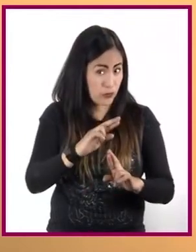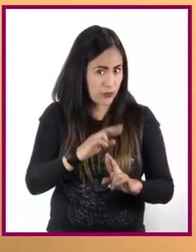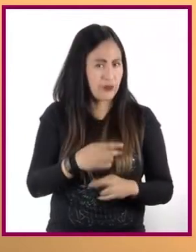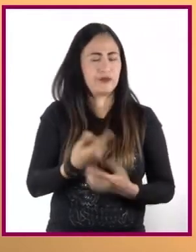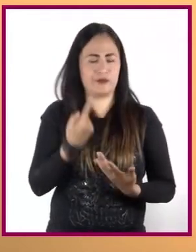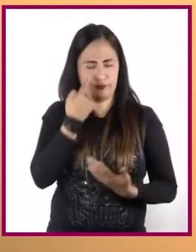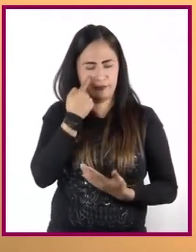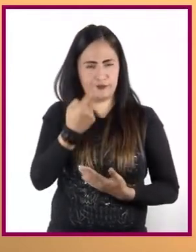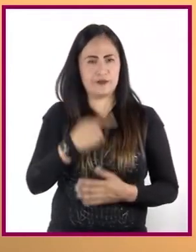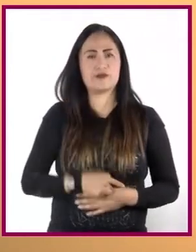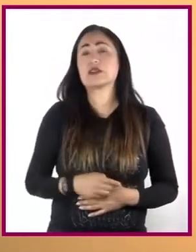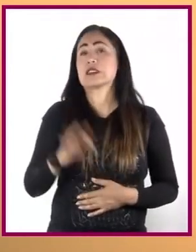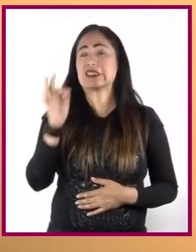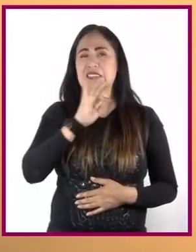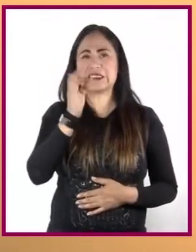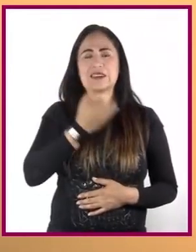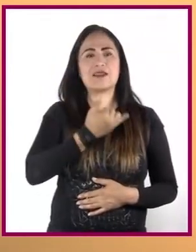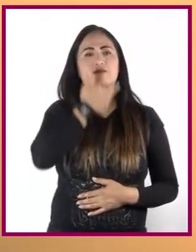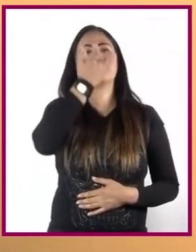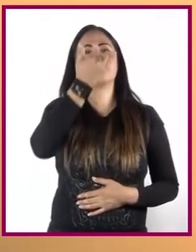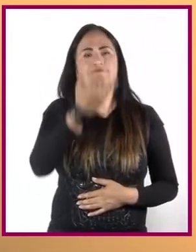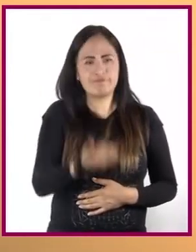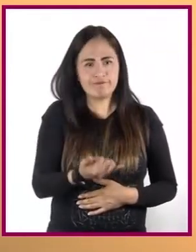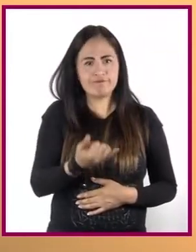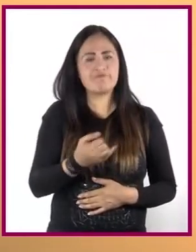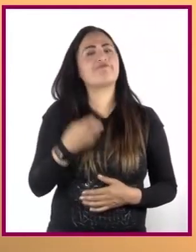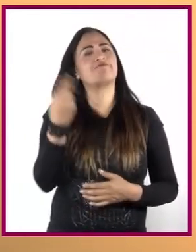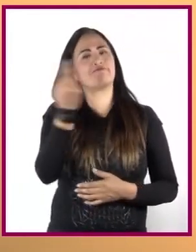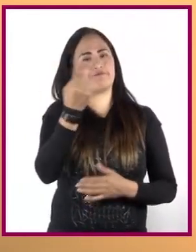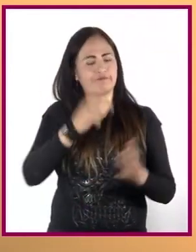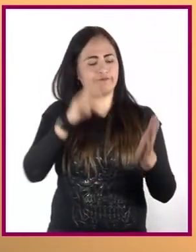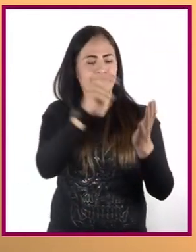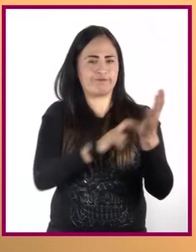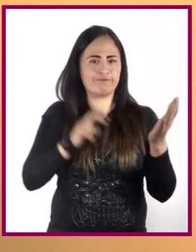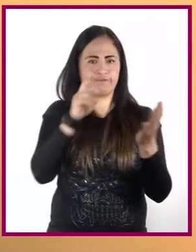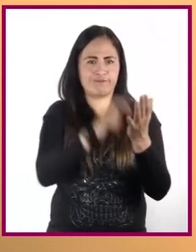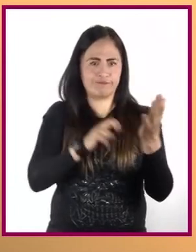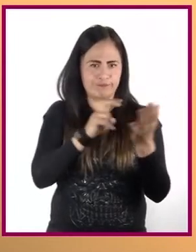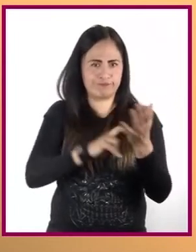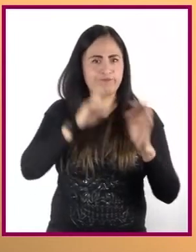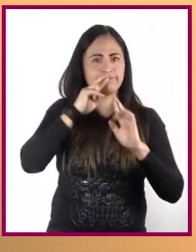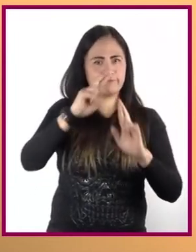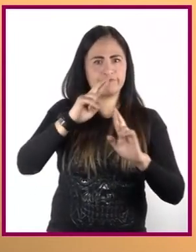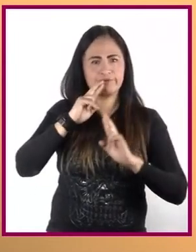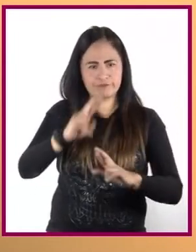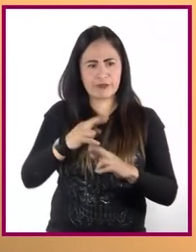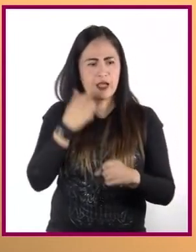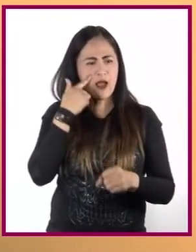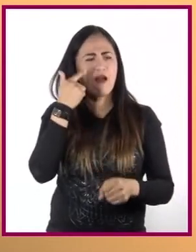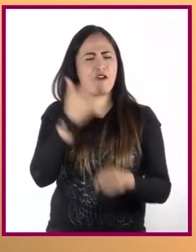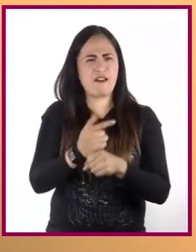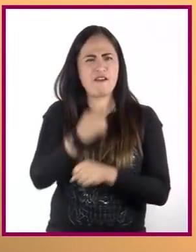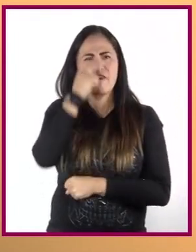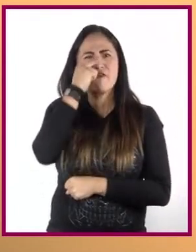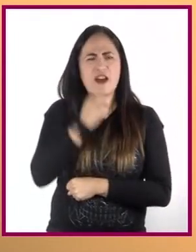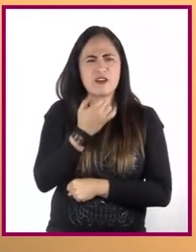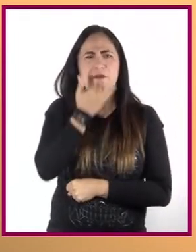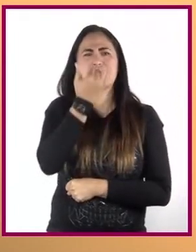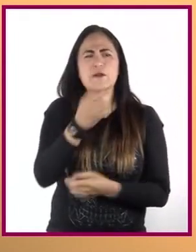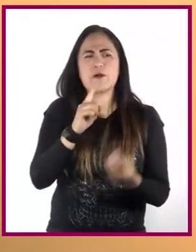correcto. En caso de no ser así, habrá que rectificar los resultados y ver dónde está el